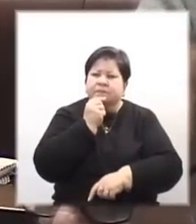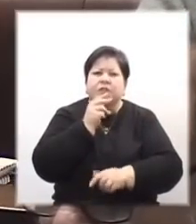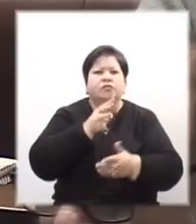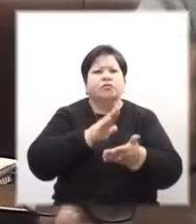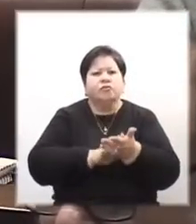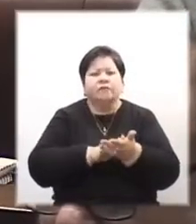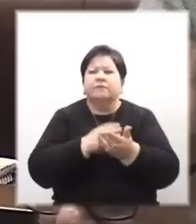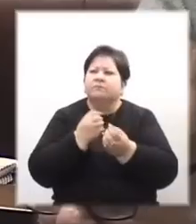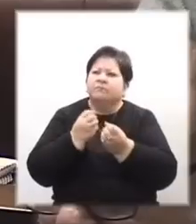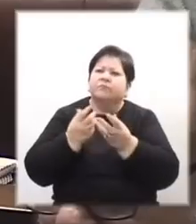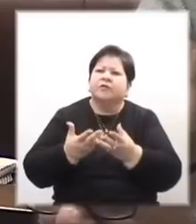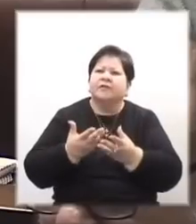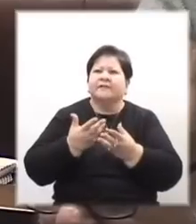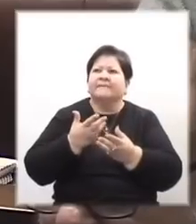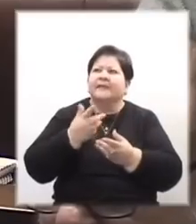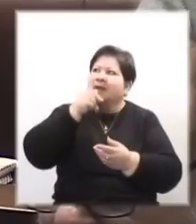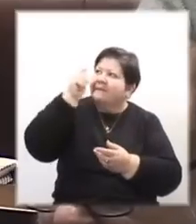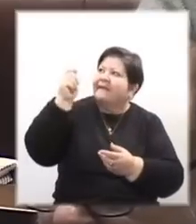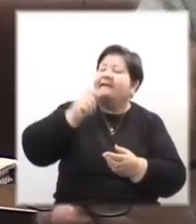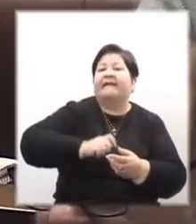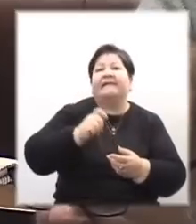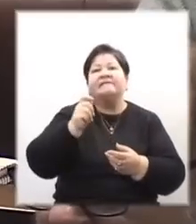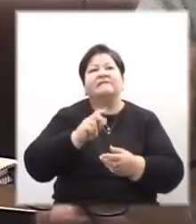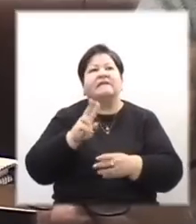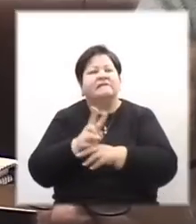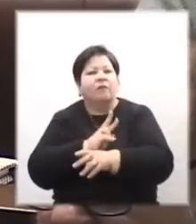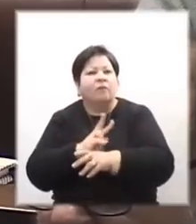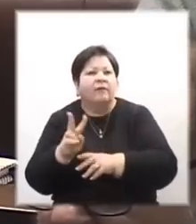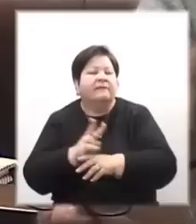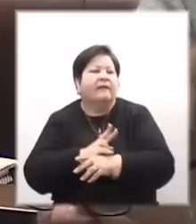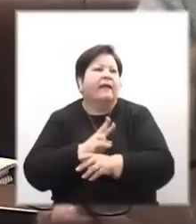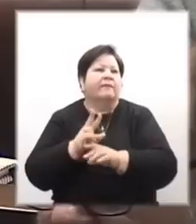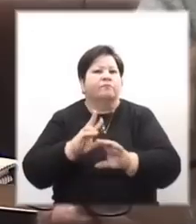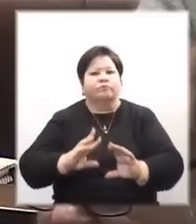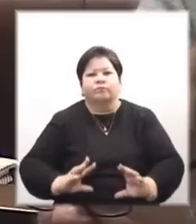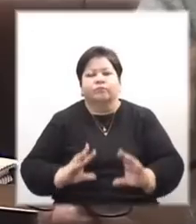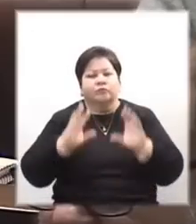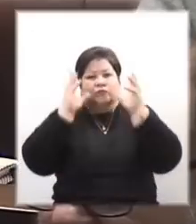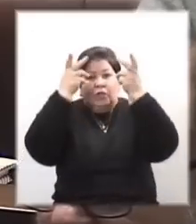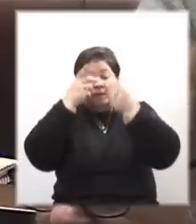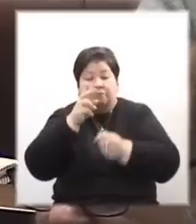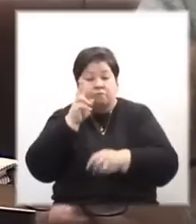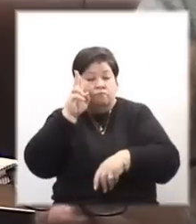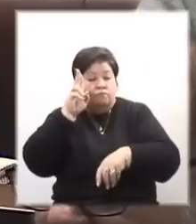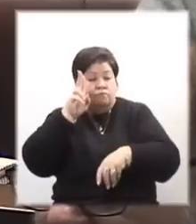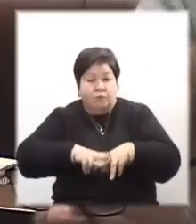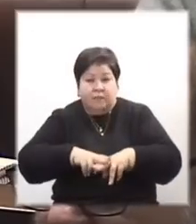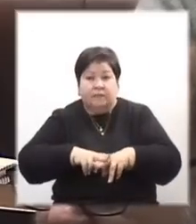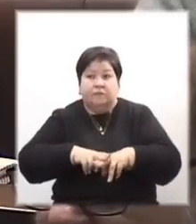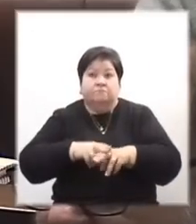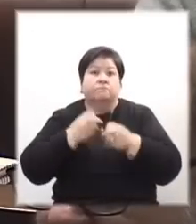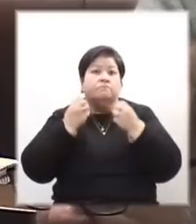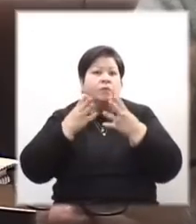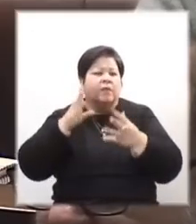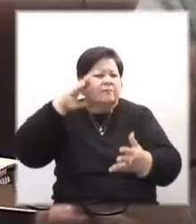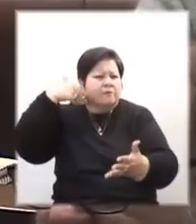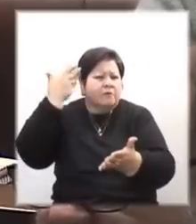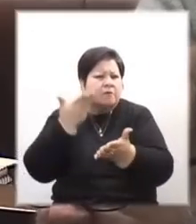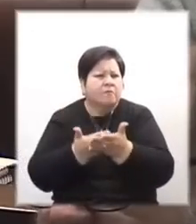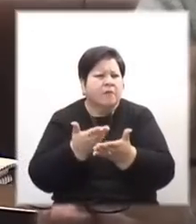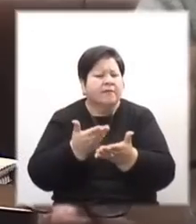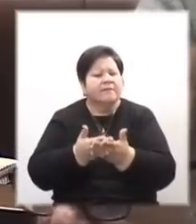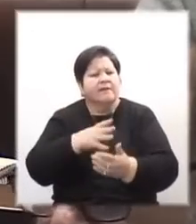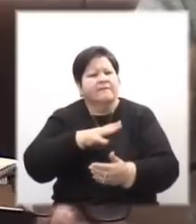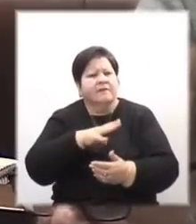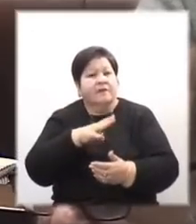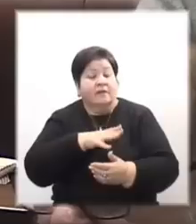acerca de por qué no se declaraba la emergencia de seguridad por muertes violentas en el país, dado que era una propuesta que el